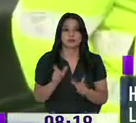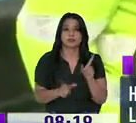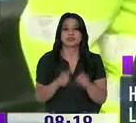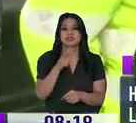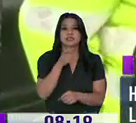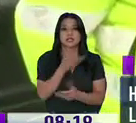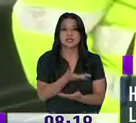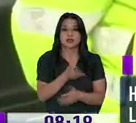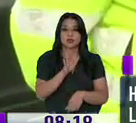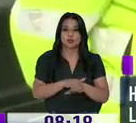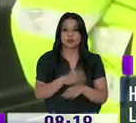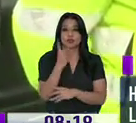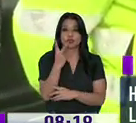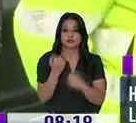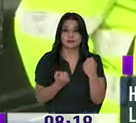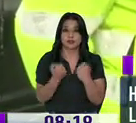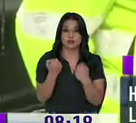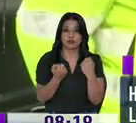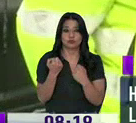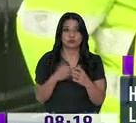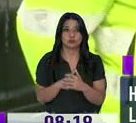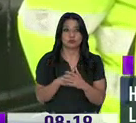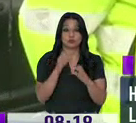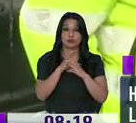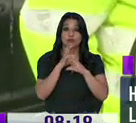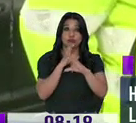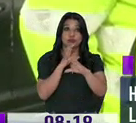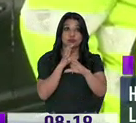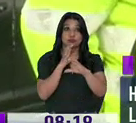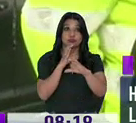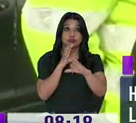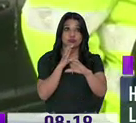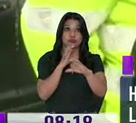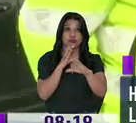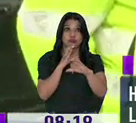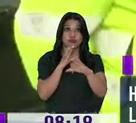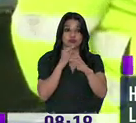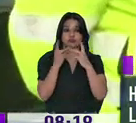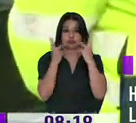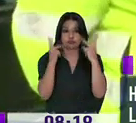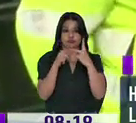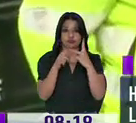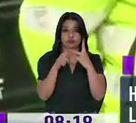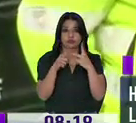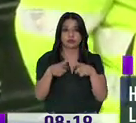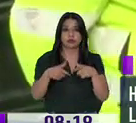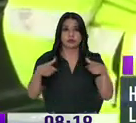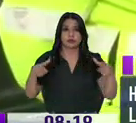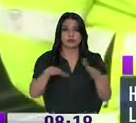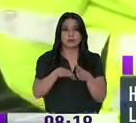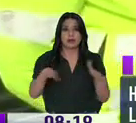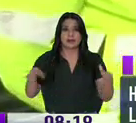accidente? 2 vehículos, un bus de servicio público y una plataforma.